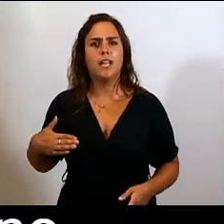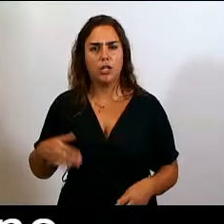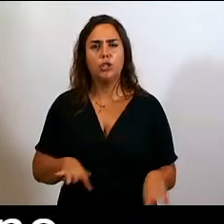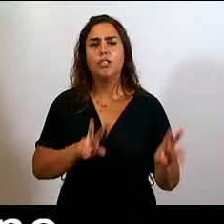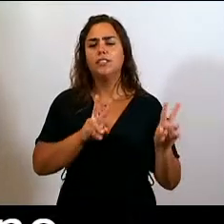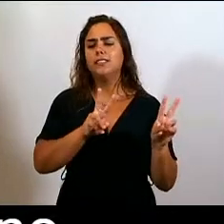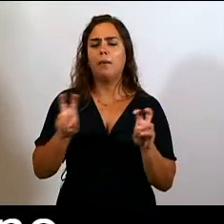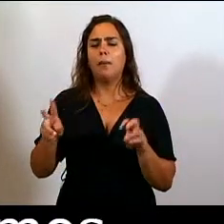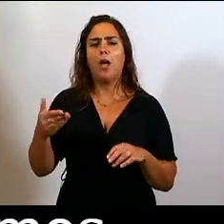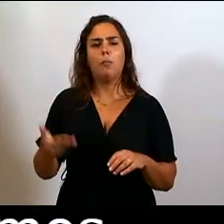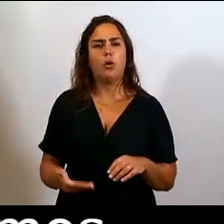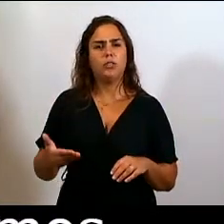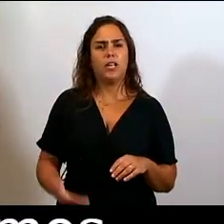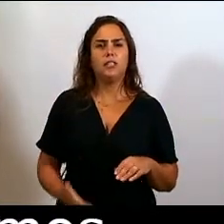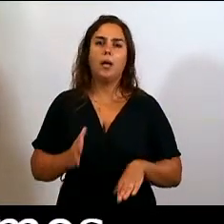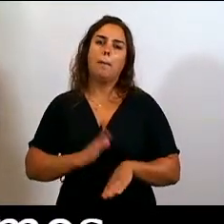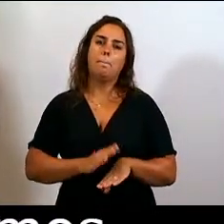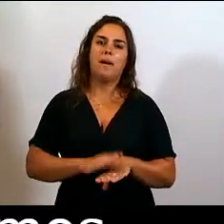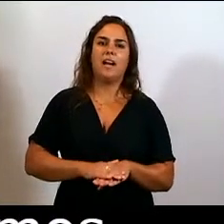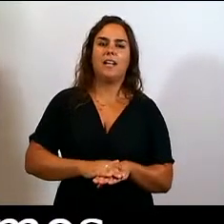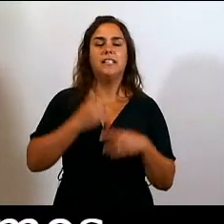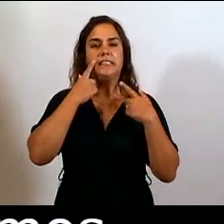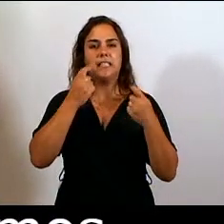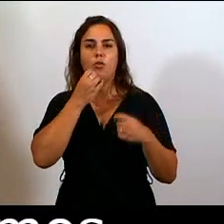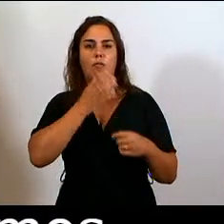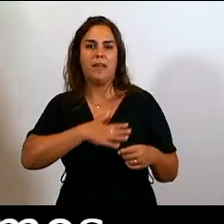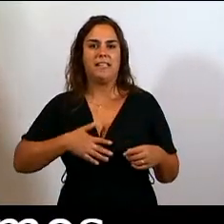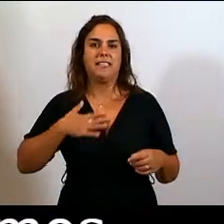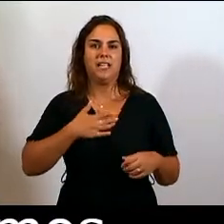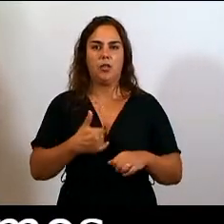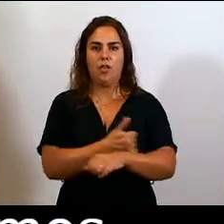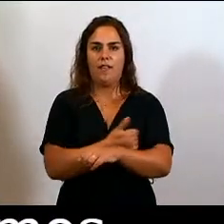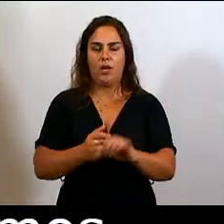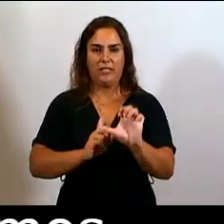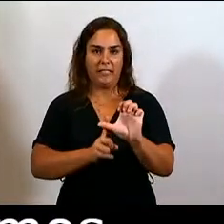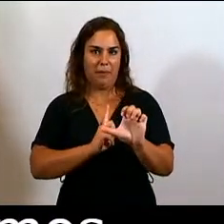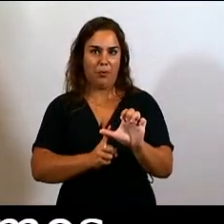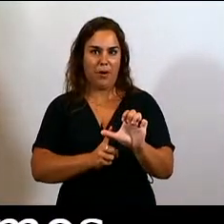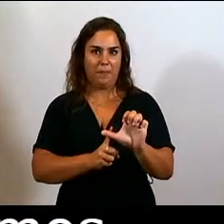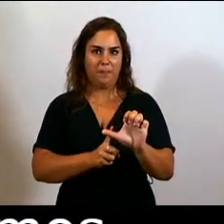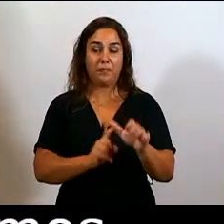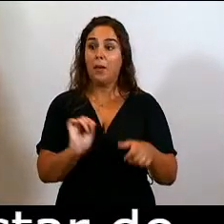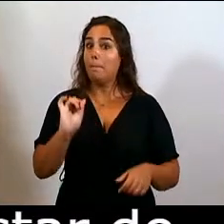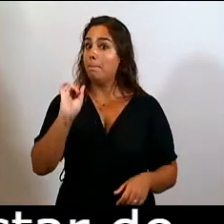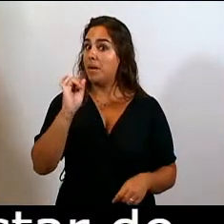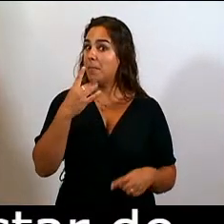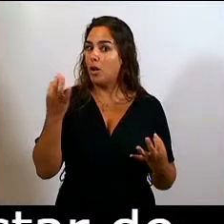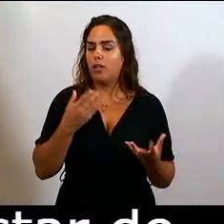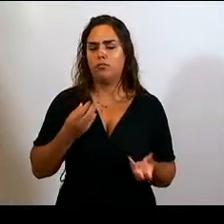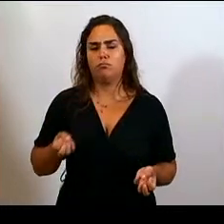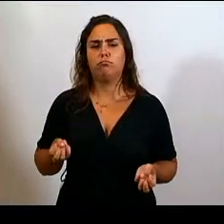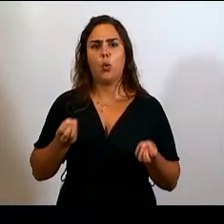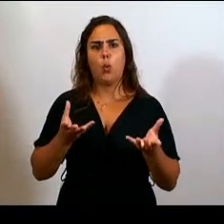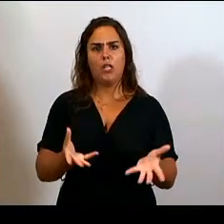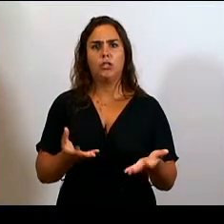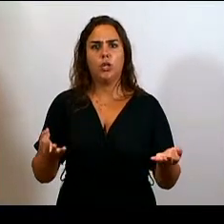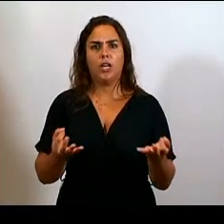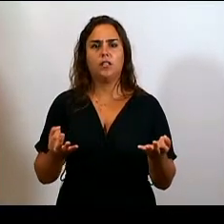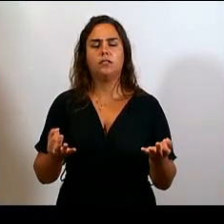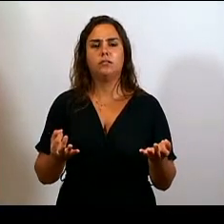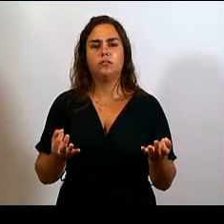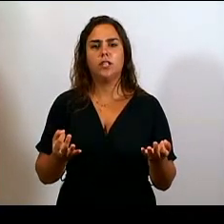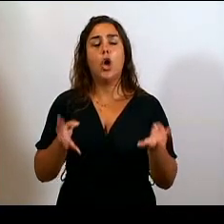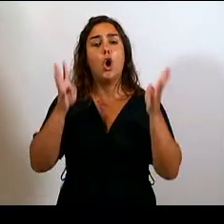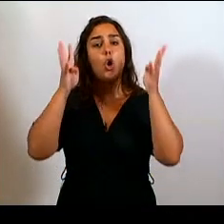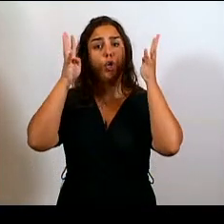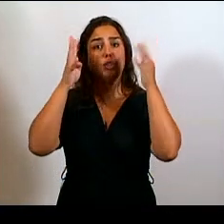asuntos cruciales para la salud y el bienestar de los ciudadanos de Extremadura. En primer lugar, informarles que hemos autorizado en Consejo